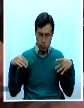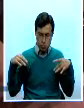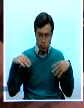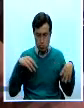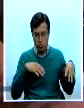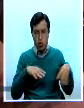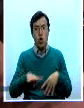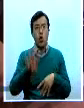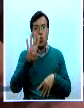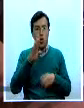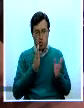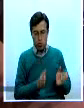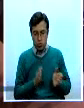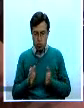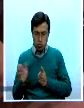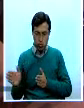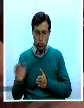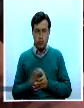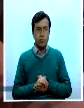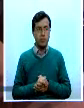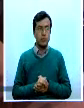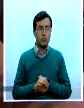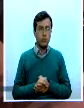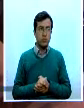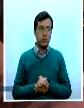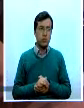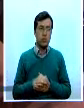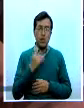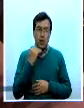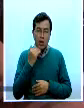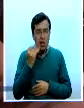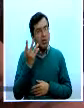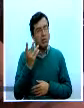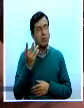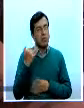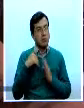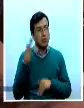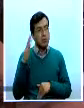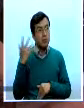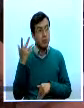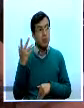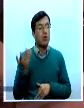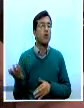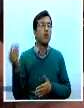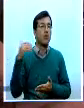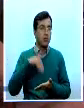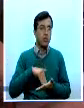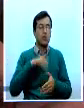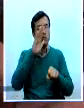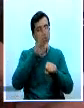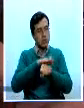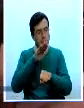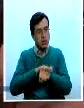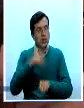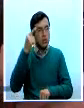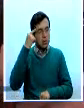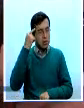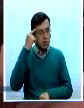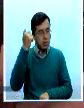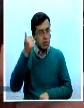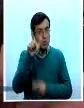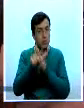cuadras de distancia lo cual también minimiza cualquier potencial de riesgo pero más allá insisto de esto llamar a la conciencia de